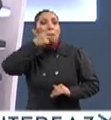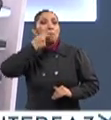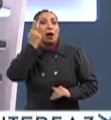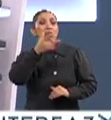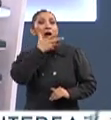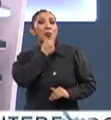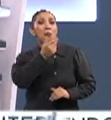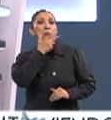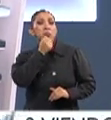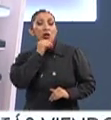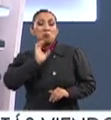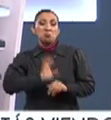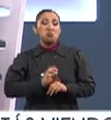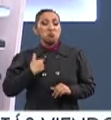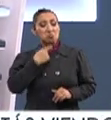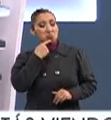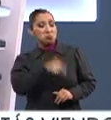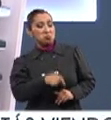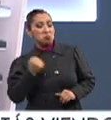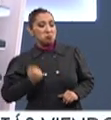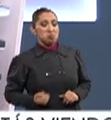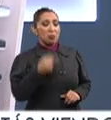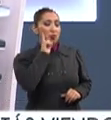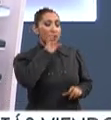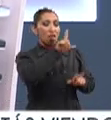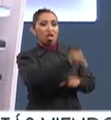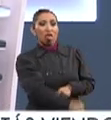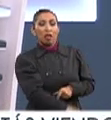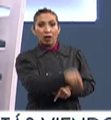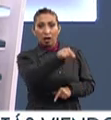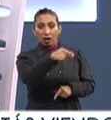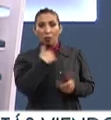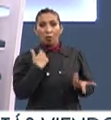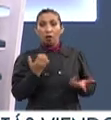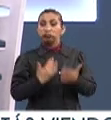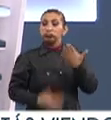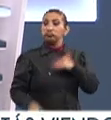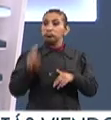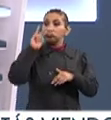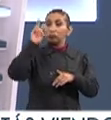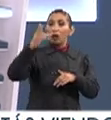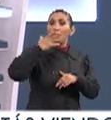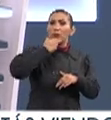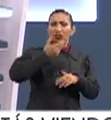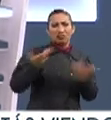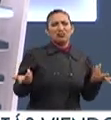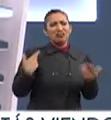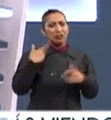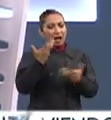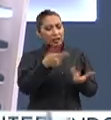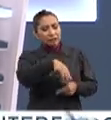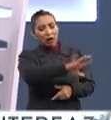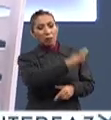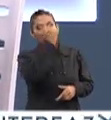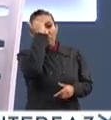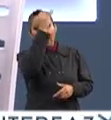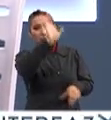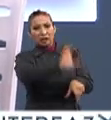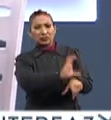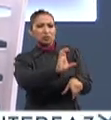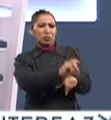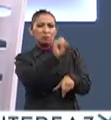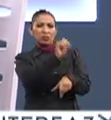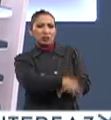el cual la masculinidad se ha reflejado a partir del poder, a partir del éxito. Y esto ha mermado y ha generado conceptos como el machismo,